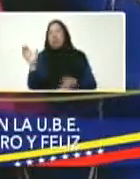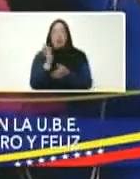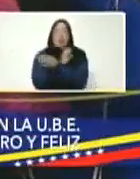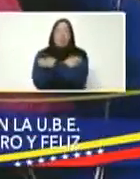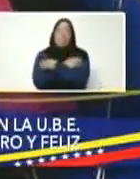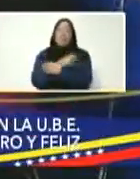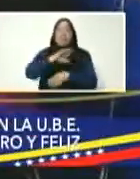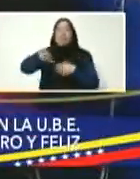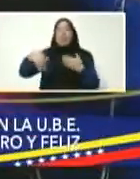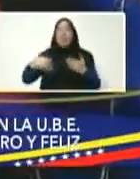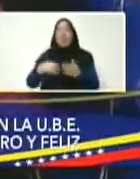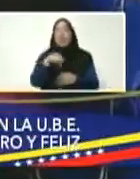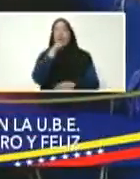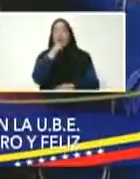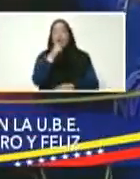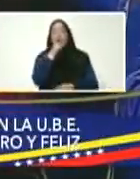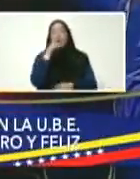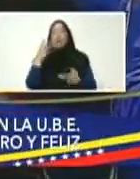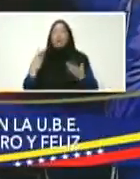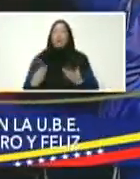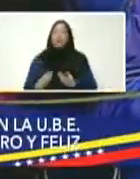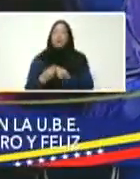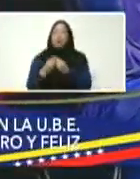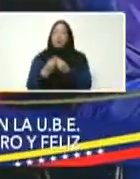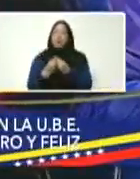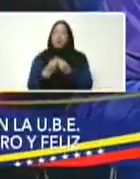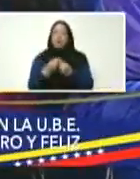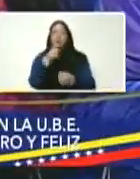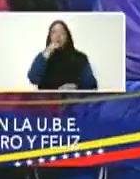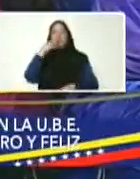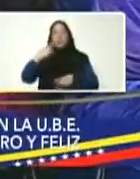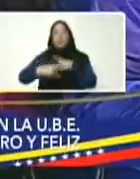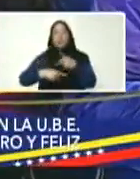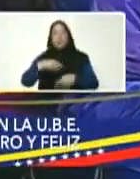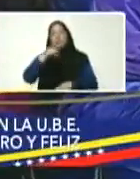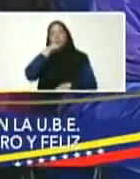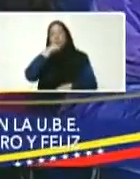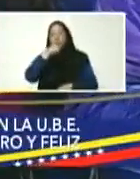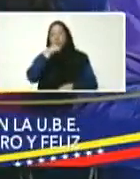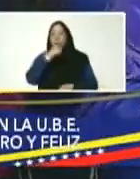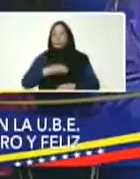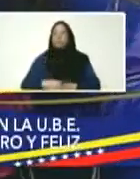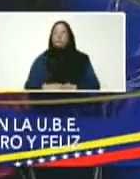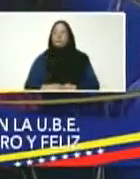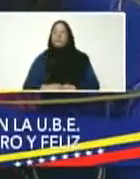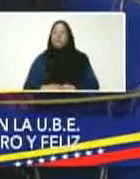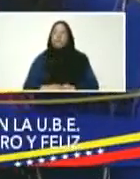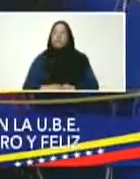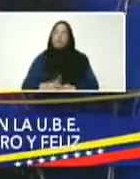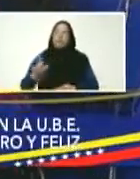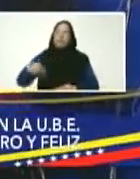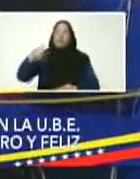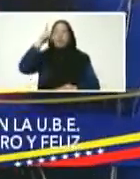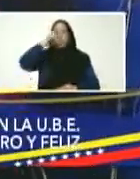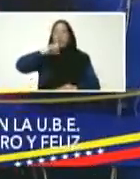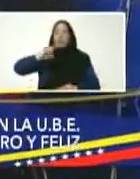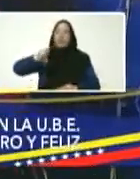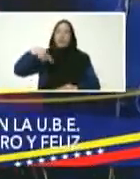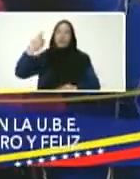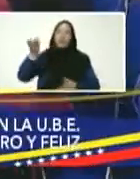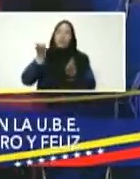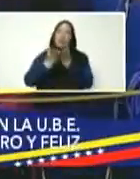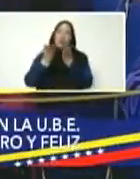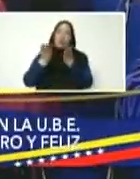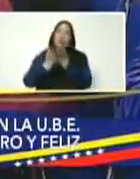nuestro pueblo, en unidad perfecta, en sacar adelante pues este Bricomil y que nuestros niños en los próximos años, el año